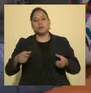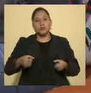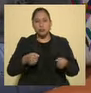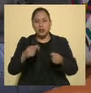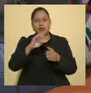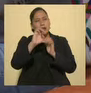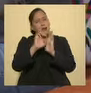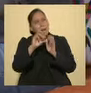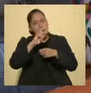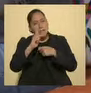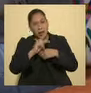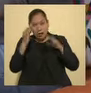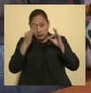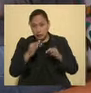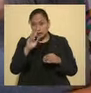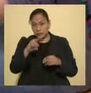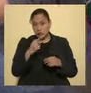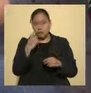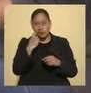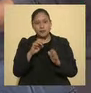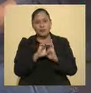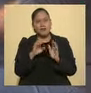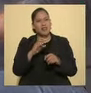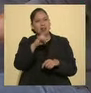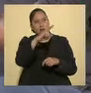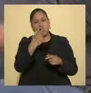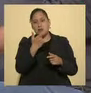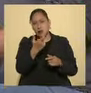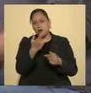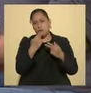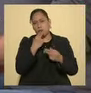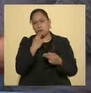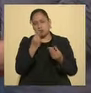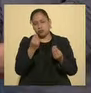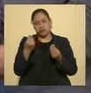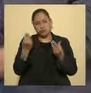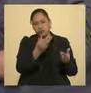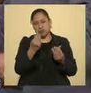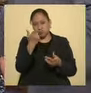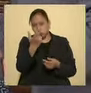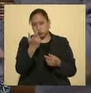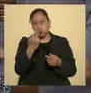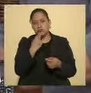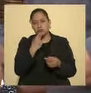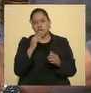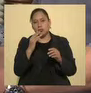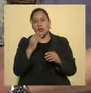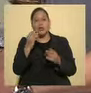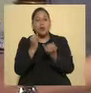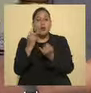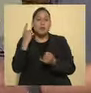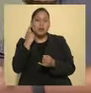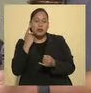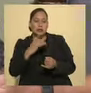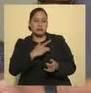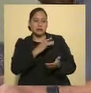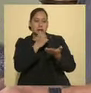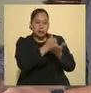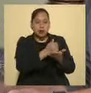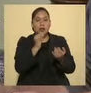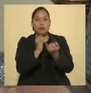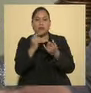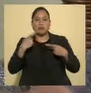un país y se ocupa bastante dinero, bastante dinero, voluntad política y voluntad